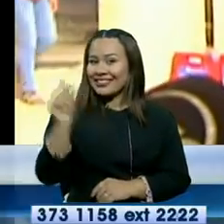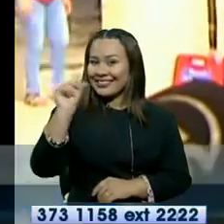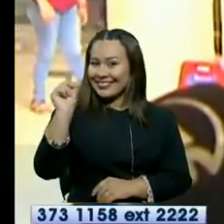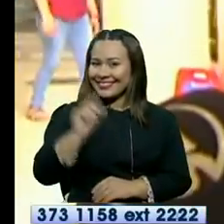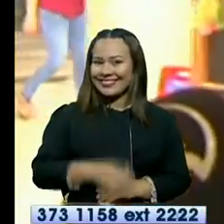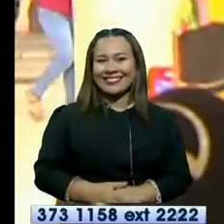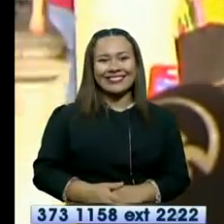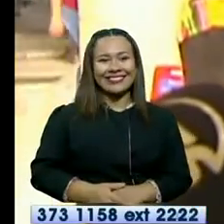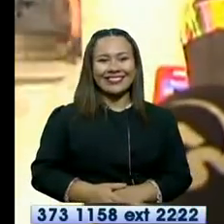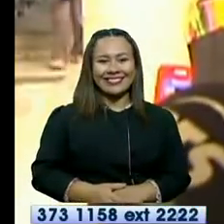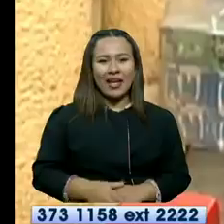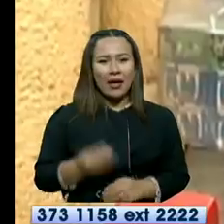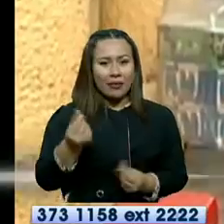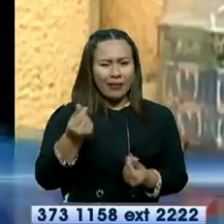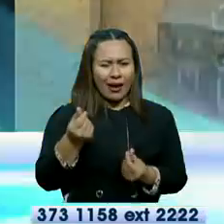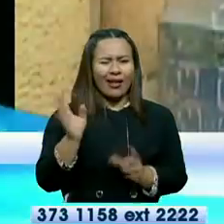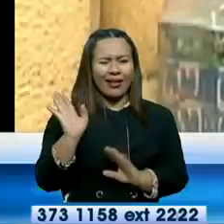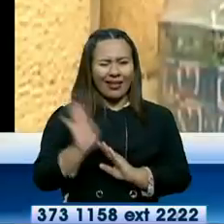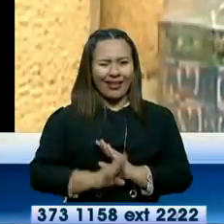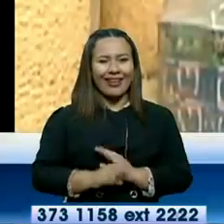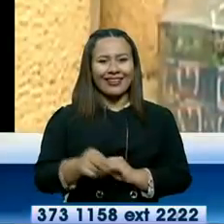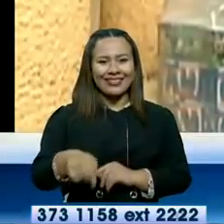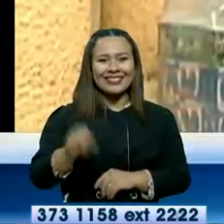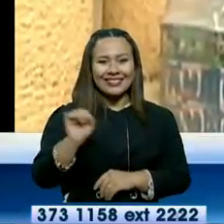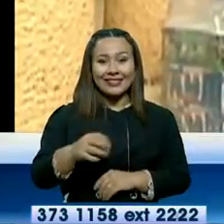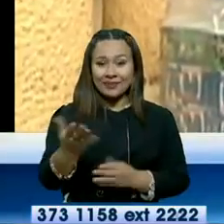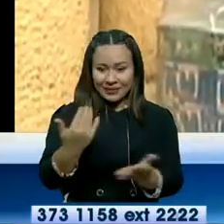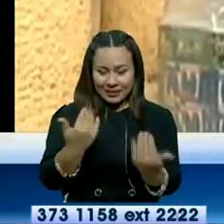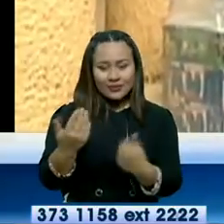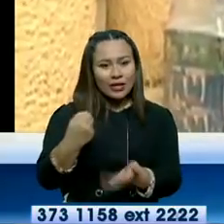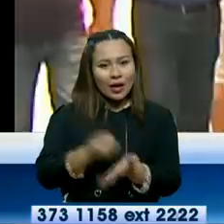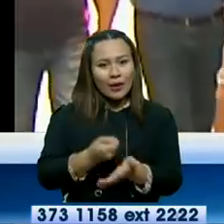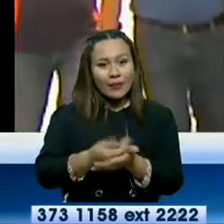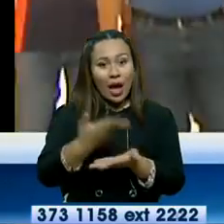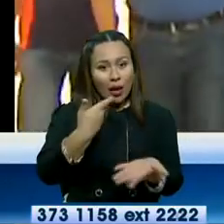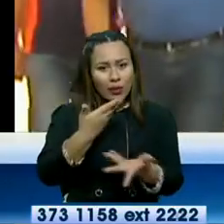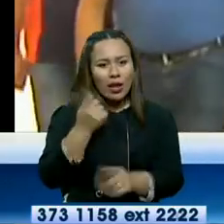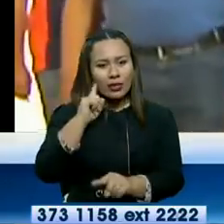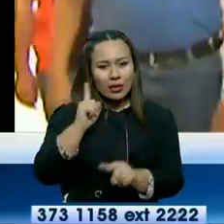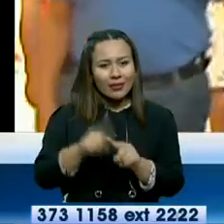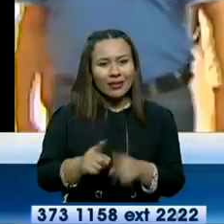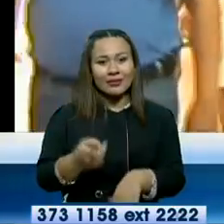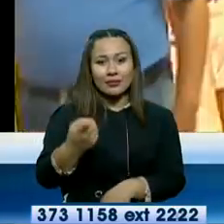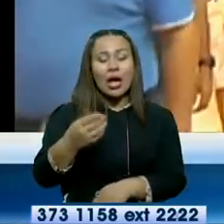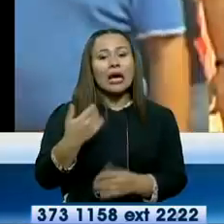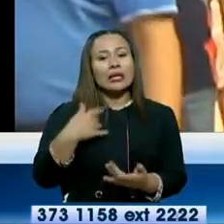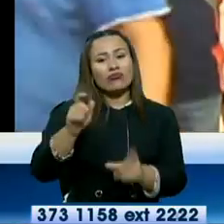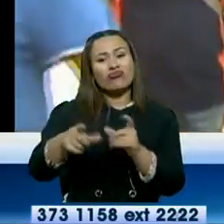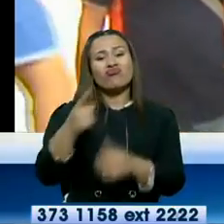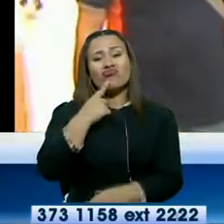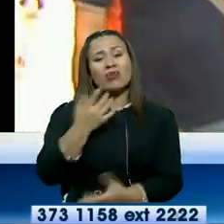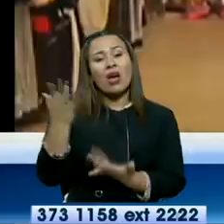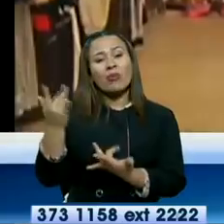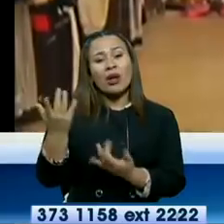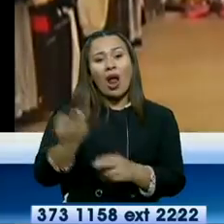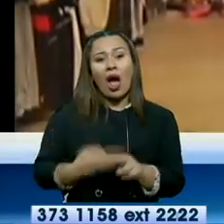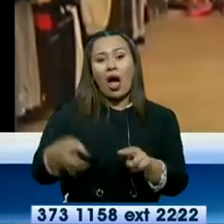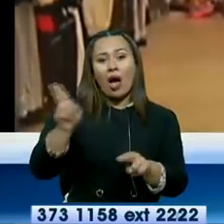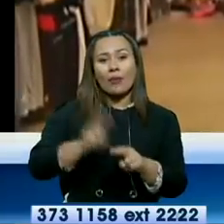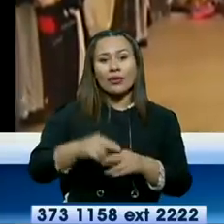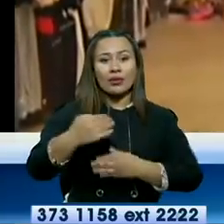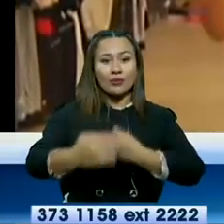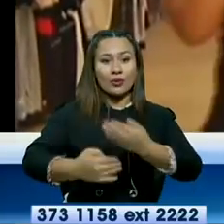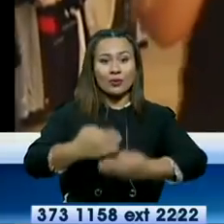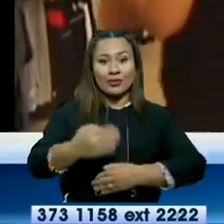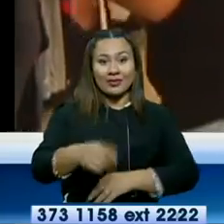no hay un precio limitado. Los comerciantes esperan que con el pasar de las horas se incremente el volumen de las ventas. Es la Bahía y su tradicional